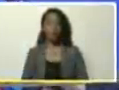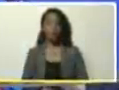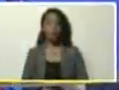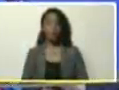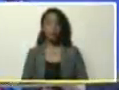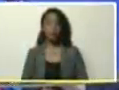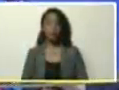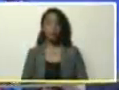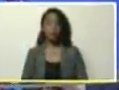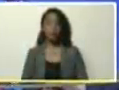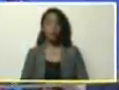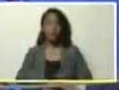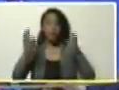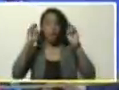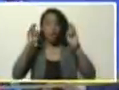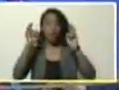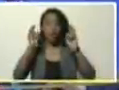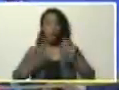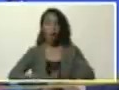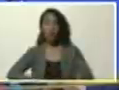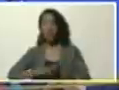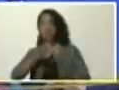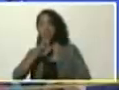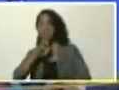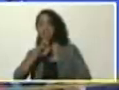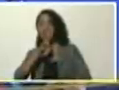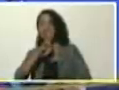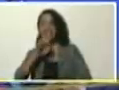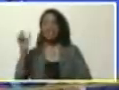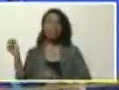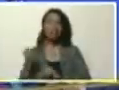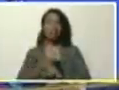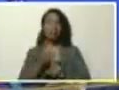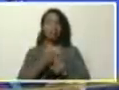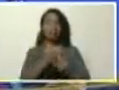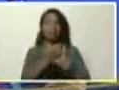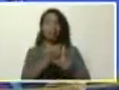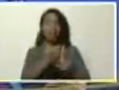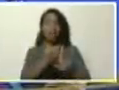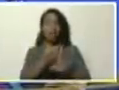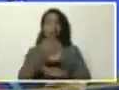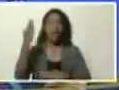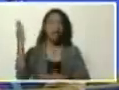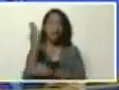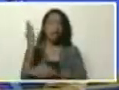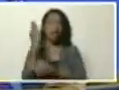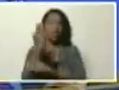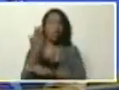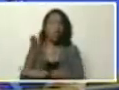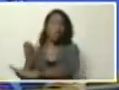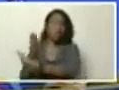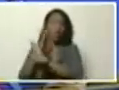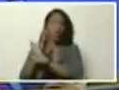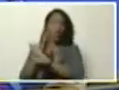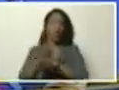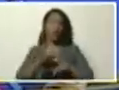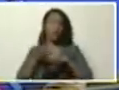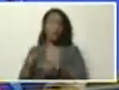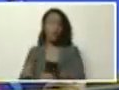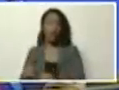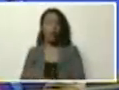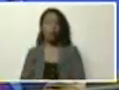las consecuencias nefastas y criminales de las sanciones y del bloqueo imperialista.